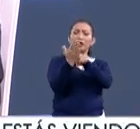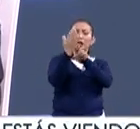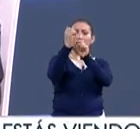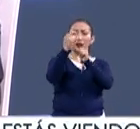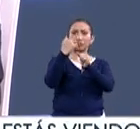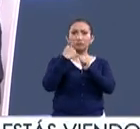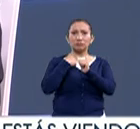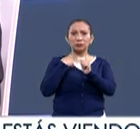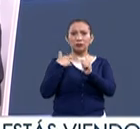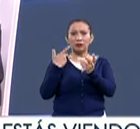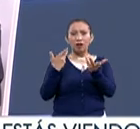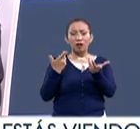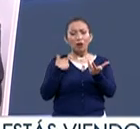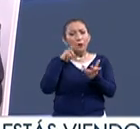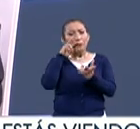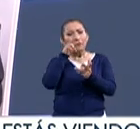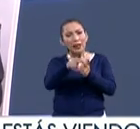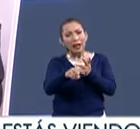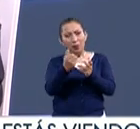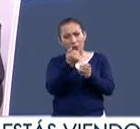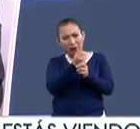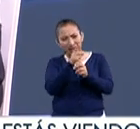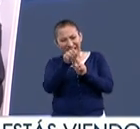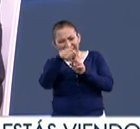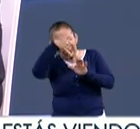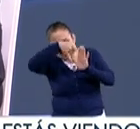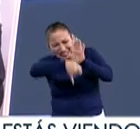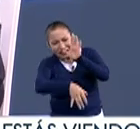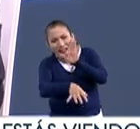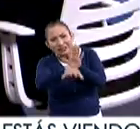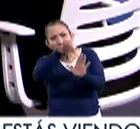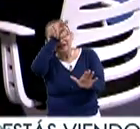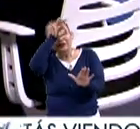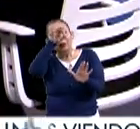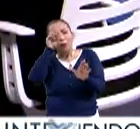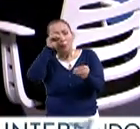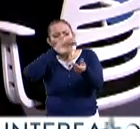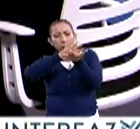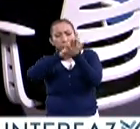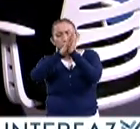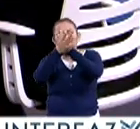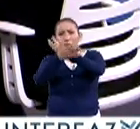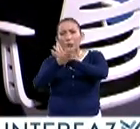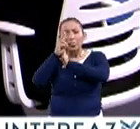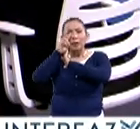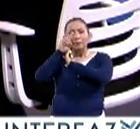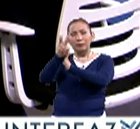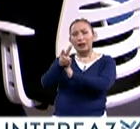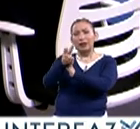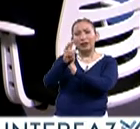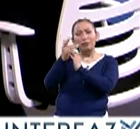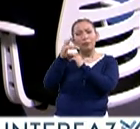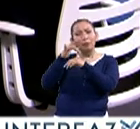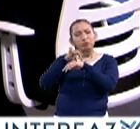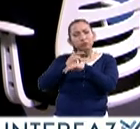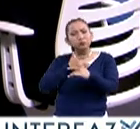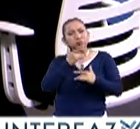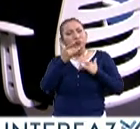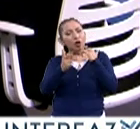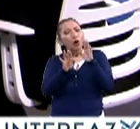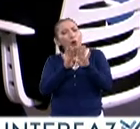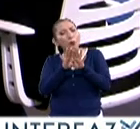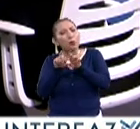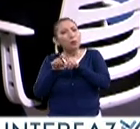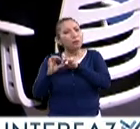estatua asesinada. Sacarla de la sangre de su sombra. Vestirla en un cerrar de ojos. Acariciarla como a